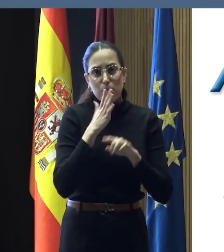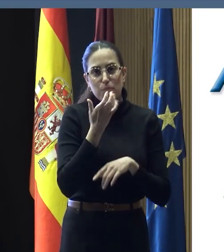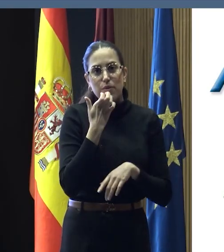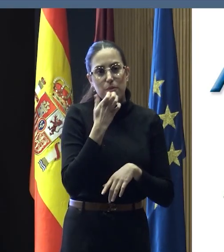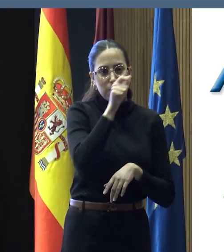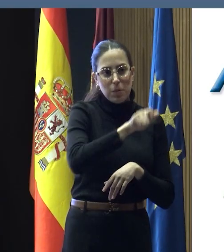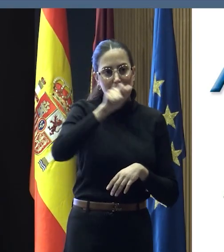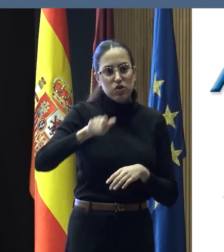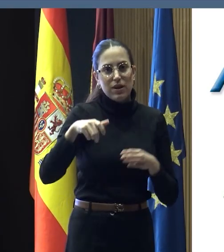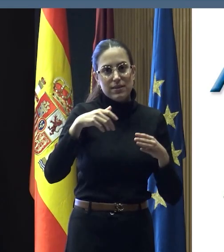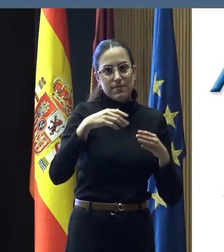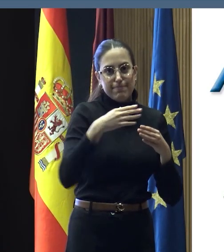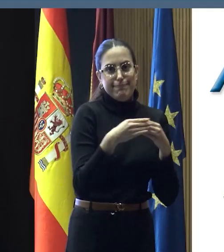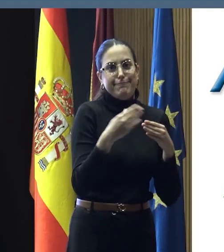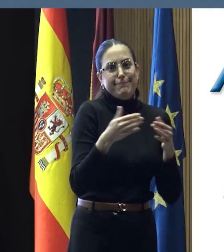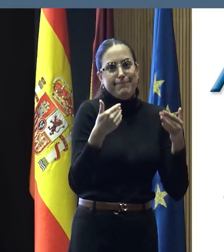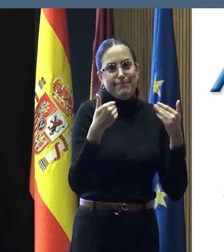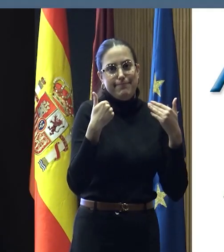que son los que lo necesitan,